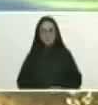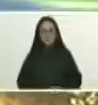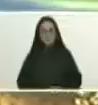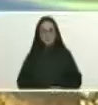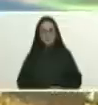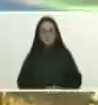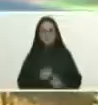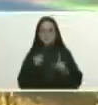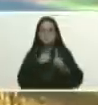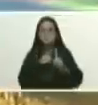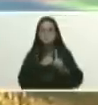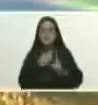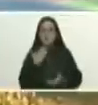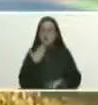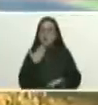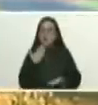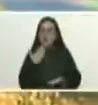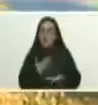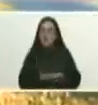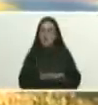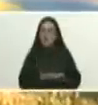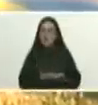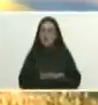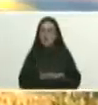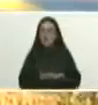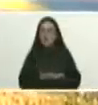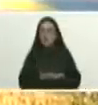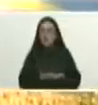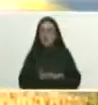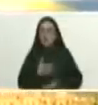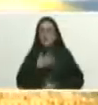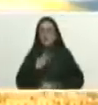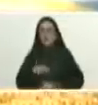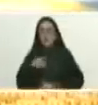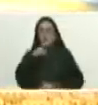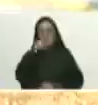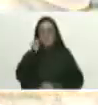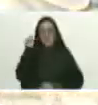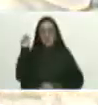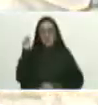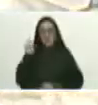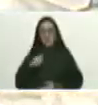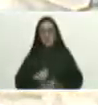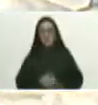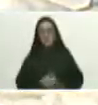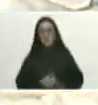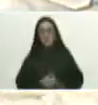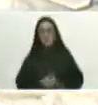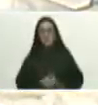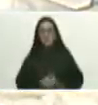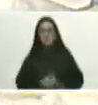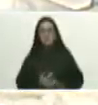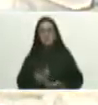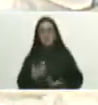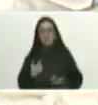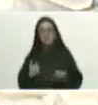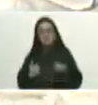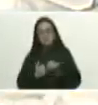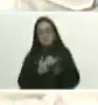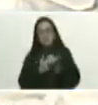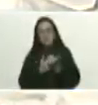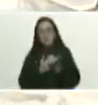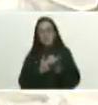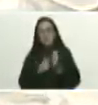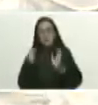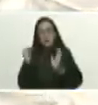Bueno, primeramente muy agradecida con el presidente Nicolás Maduro por habernos asistido